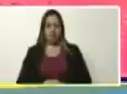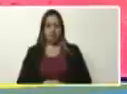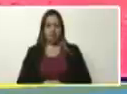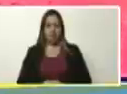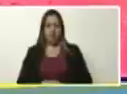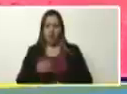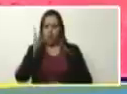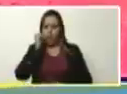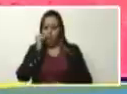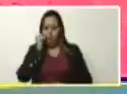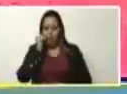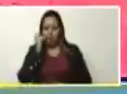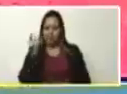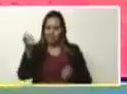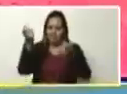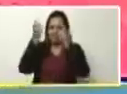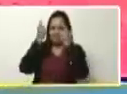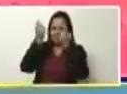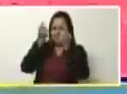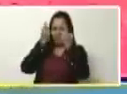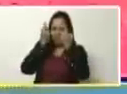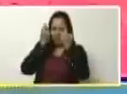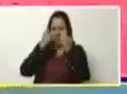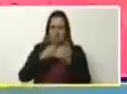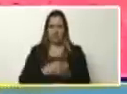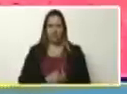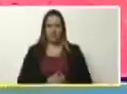un hombre formado